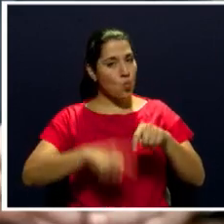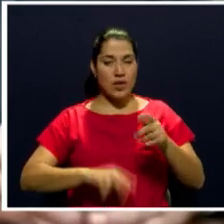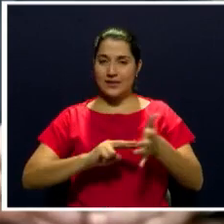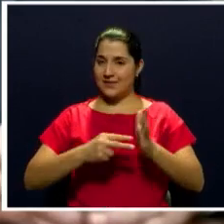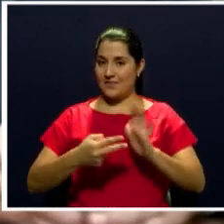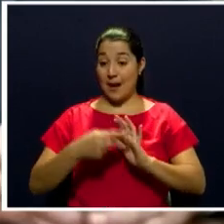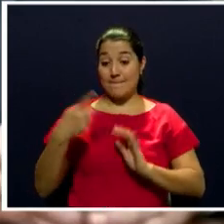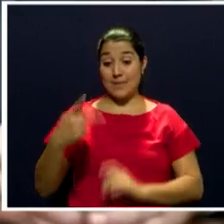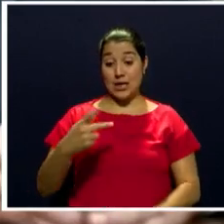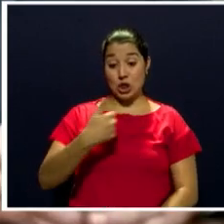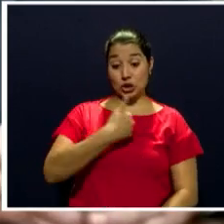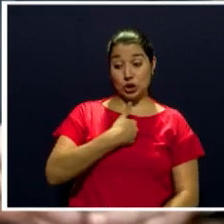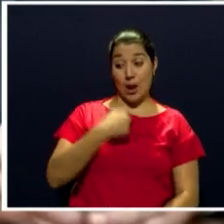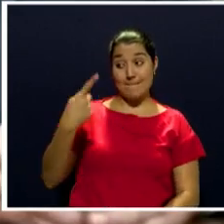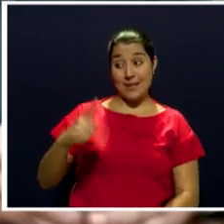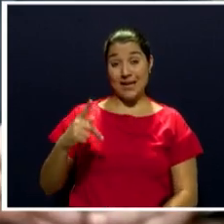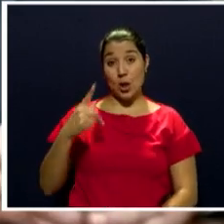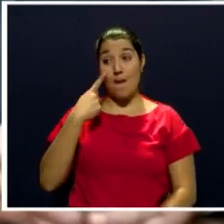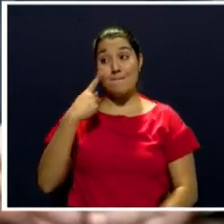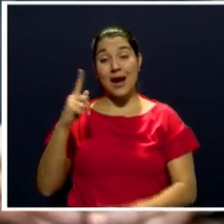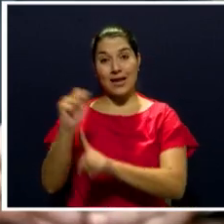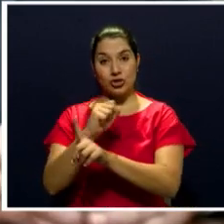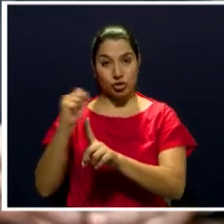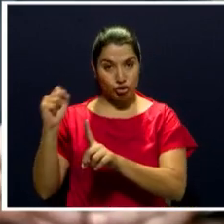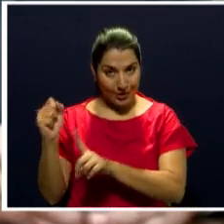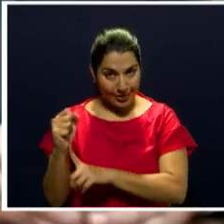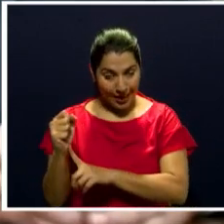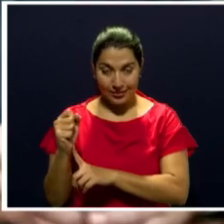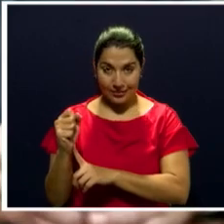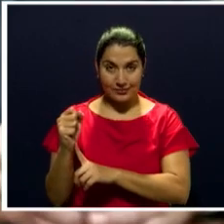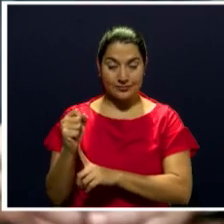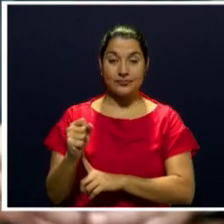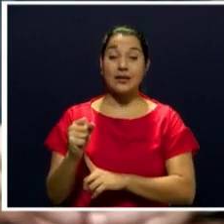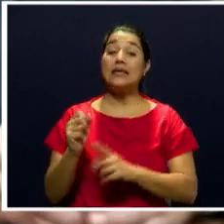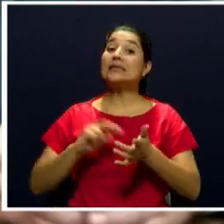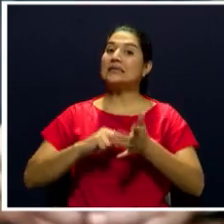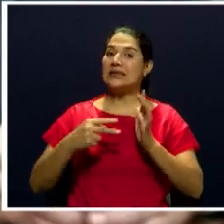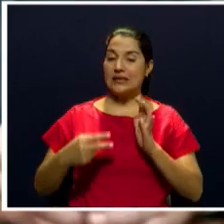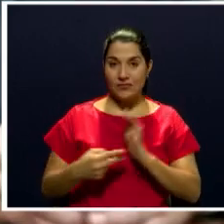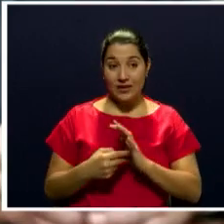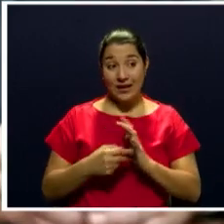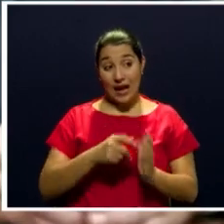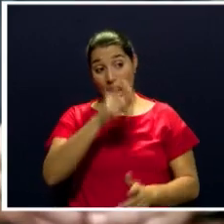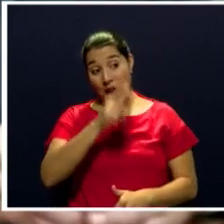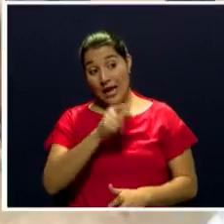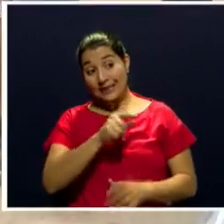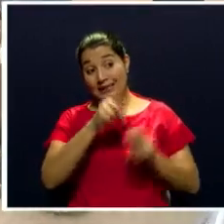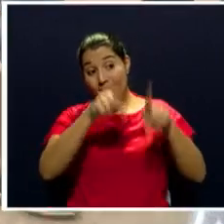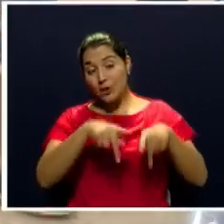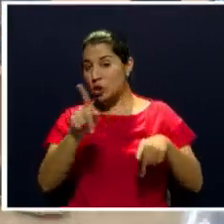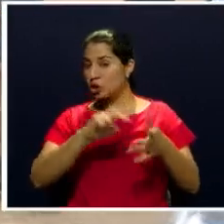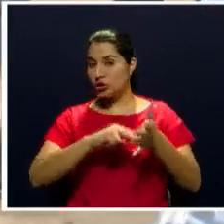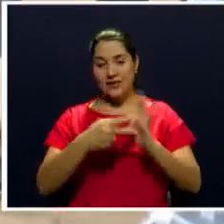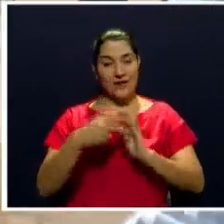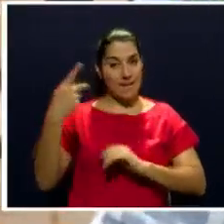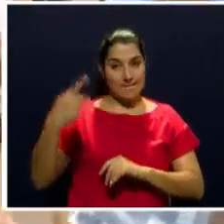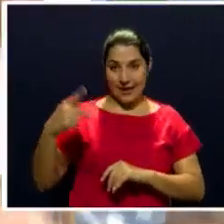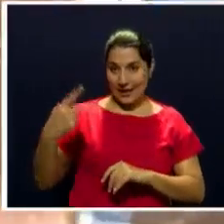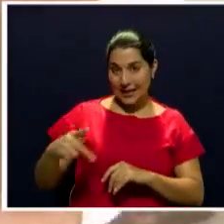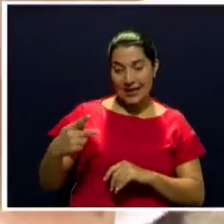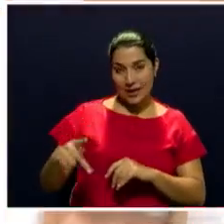las personas que va a encontrar en el ambiente al que va a salir, ni para la sociedad en general, es decir, que esta persona no represente un peligro